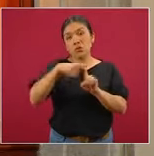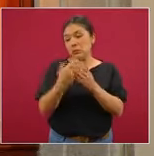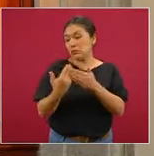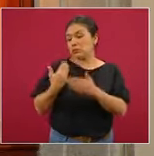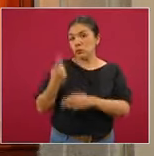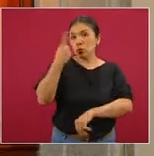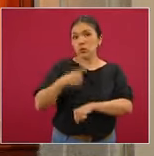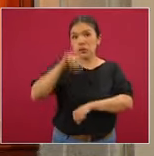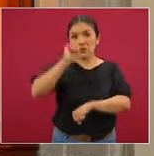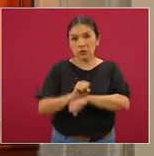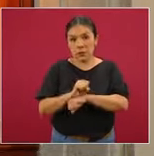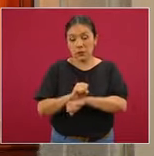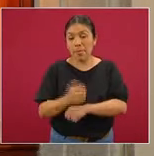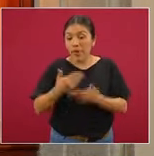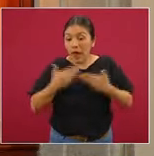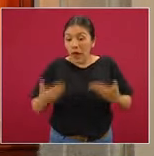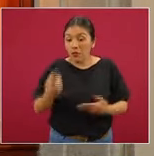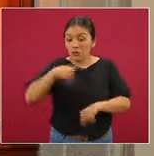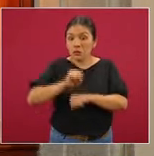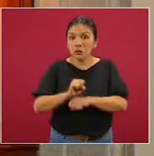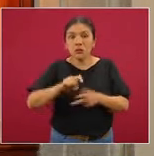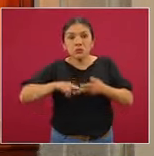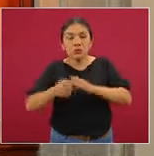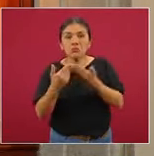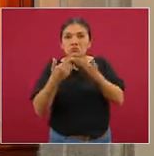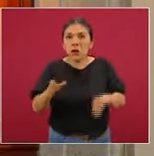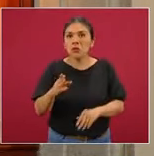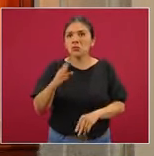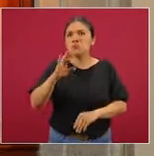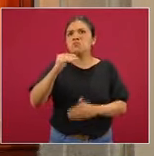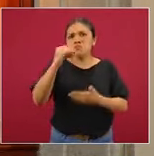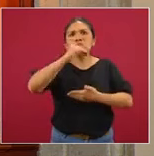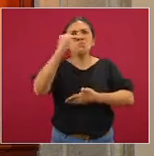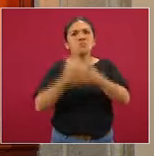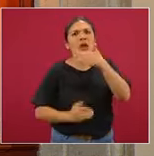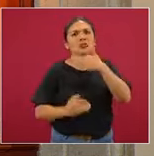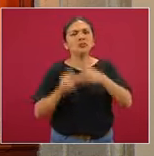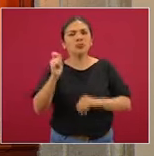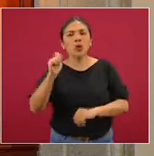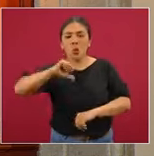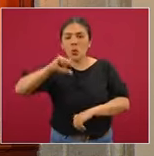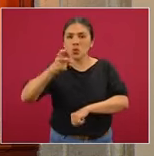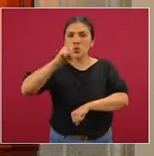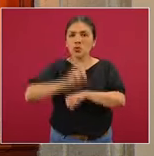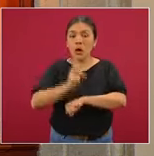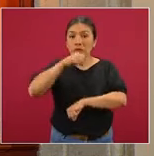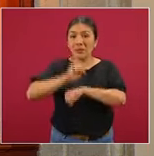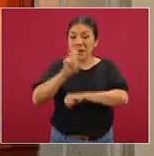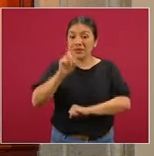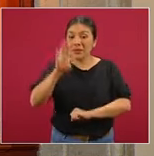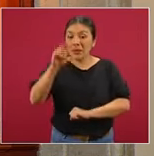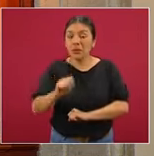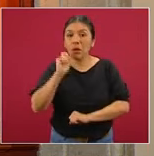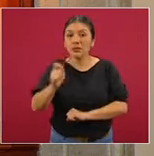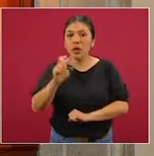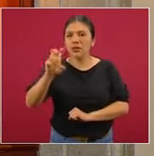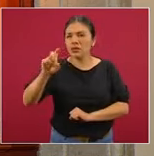semana anterior. Esta semana abrió con menos porcentaje de positividad para el día de hoy, y la semana 39 es de